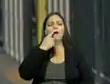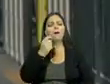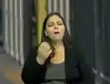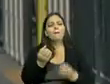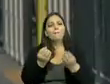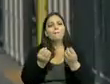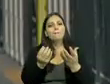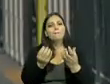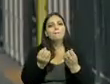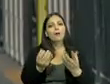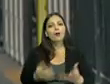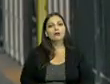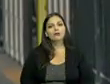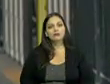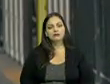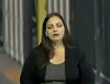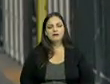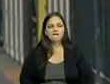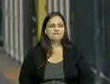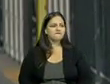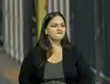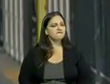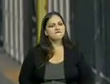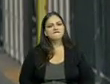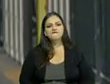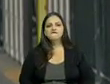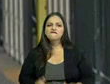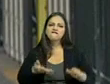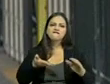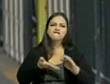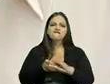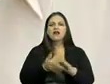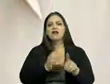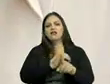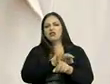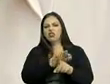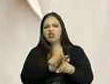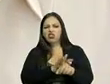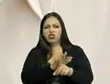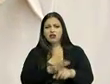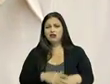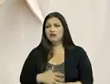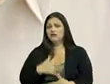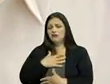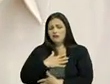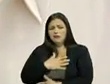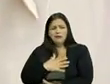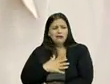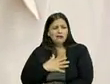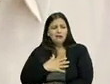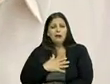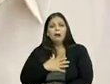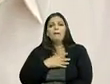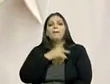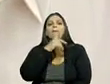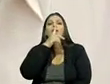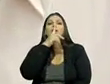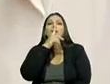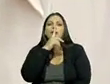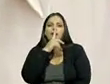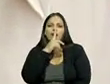asisten hasta un fiscal por diferentes razones. ¿Qué es lo que la gente mayoritariamente no hace? Por la dificultad que